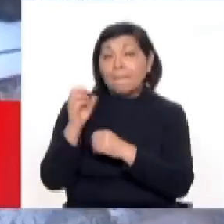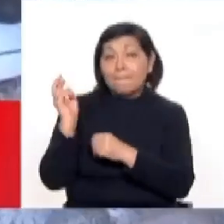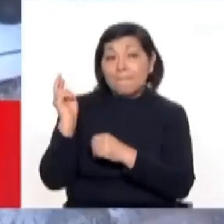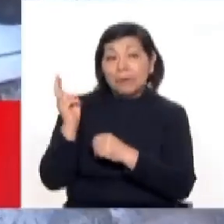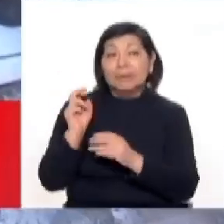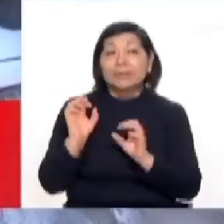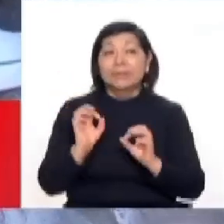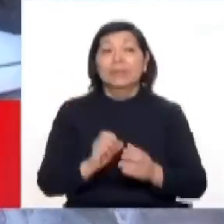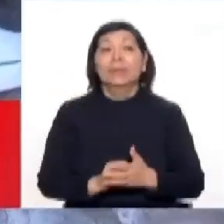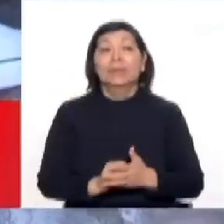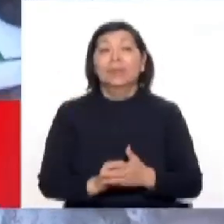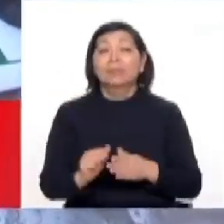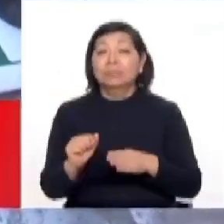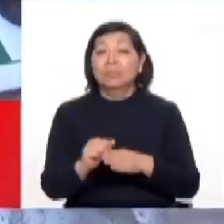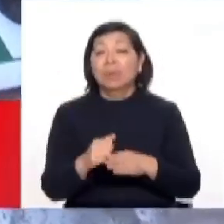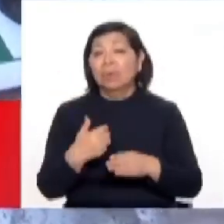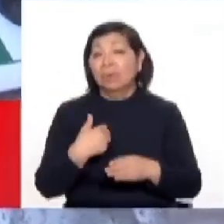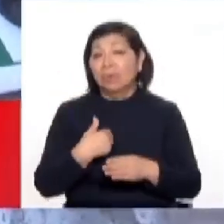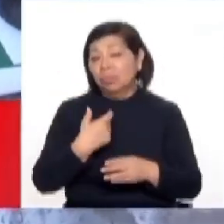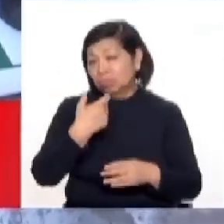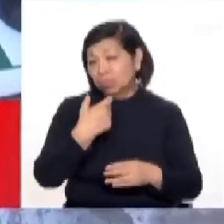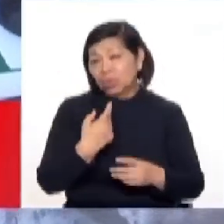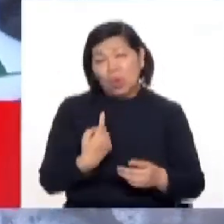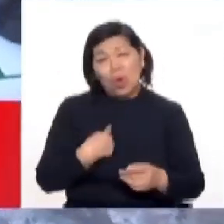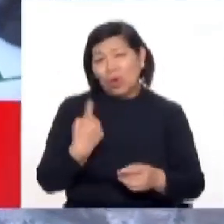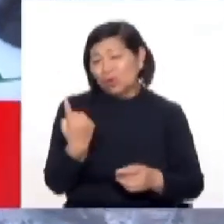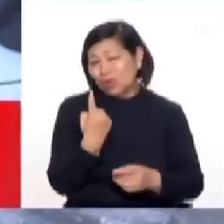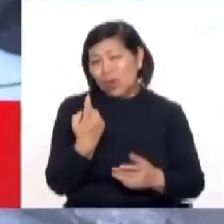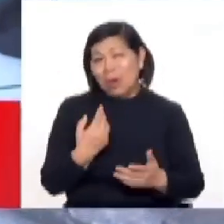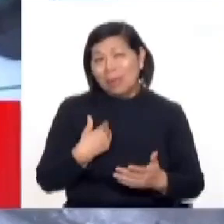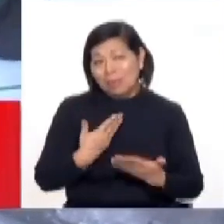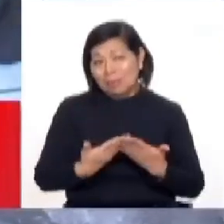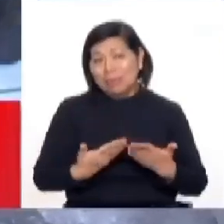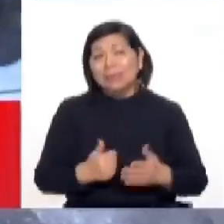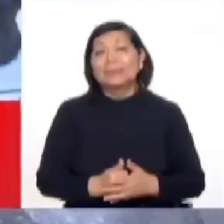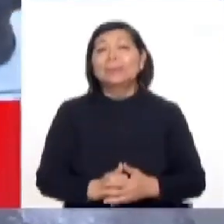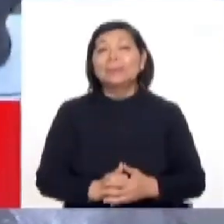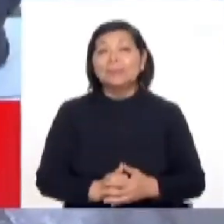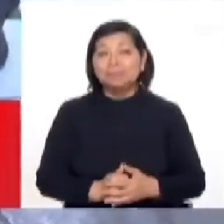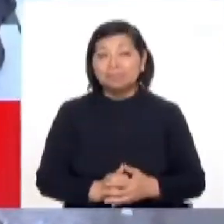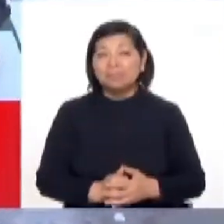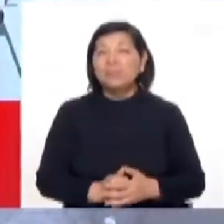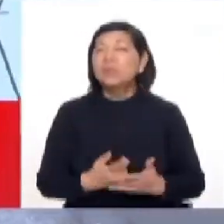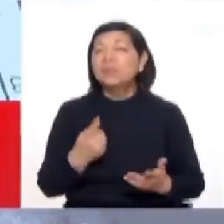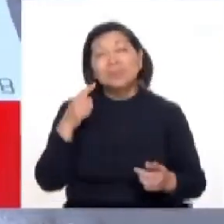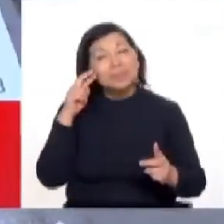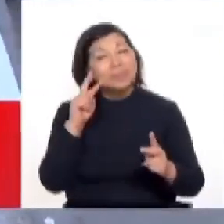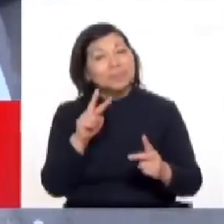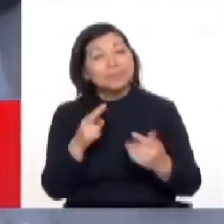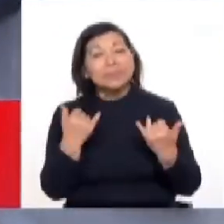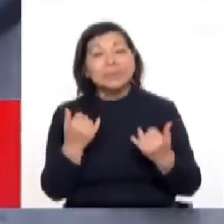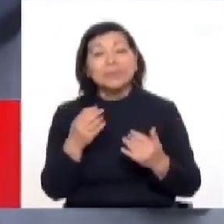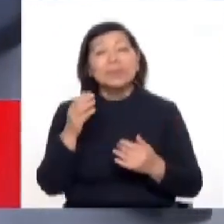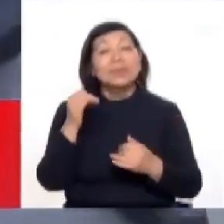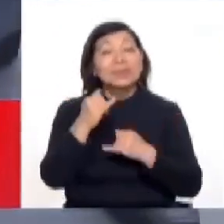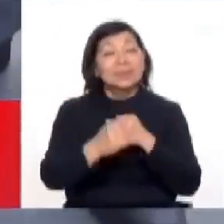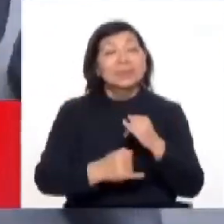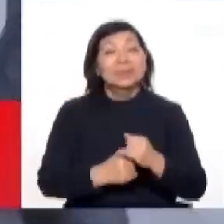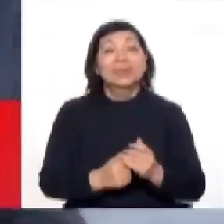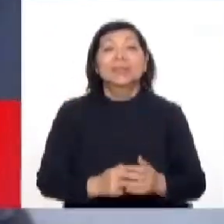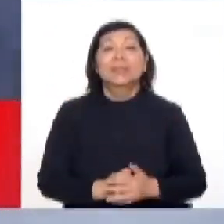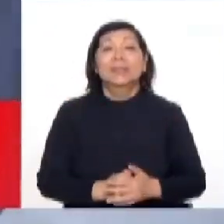pero siempre he entrenado de manera autónoma en mis propios medios. ¿Cuál es la expectativa para este torneo